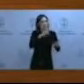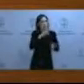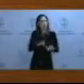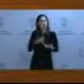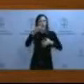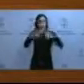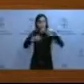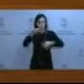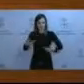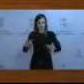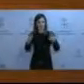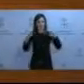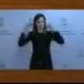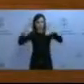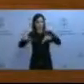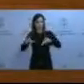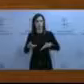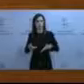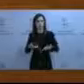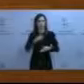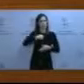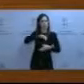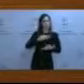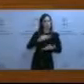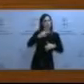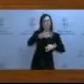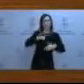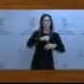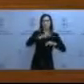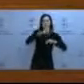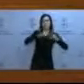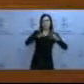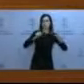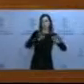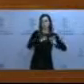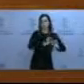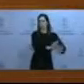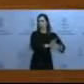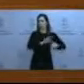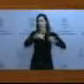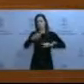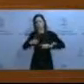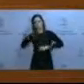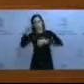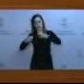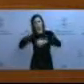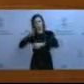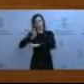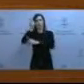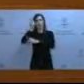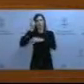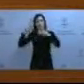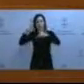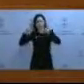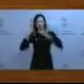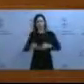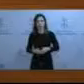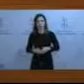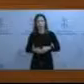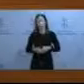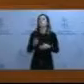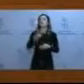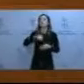nosotros dejamos nuestras funciones como Principado y ya verán, bueno, que actúen los jueces, ¿no? No se ha iniciado